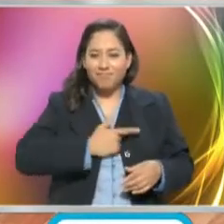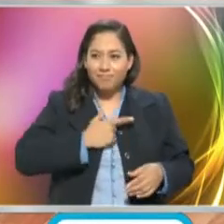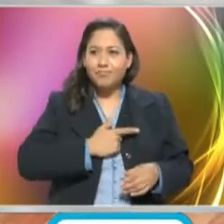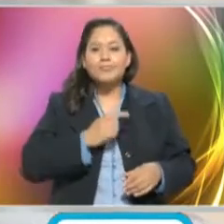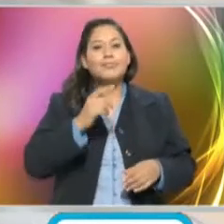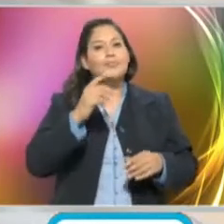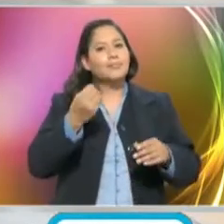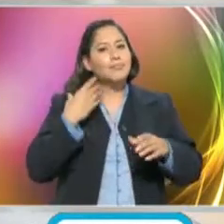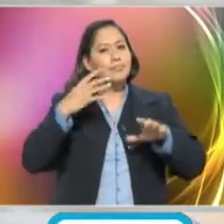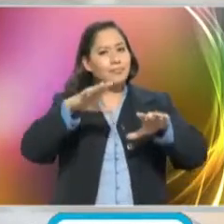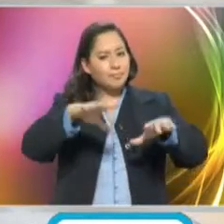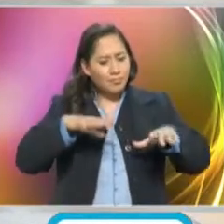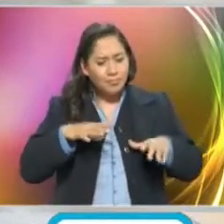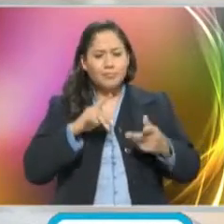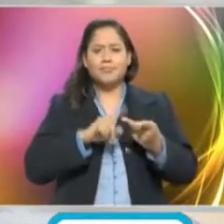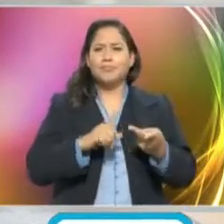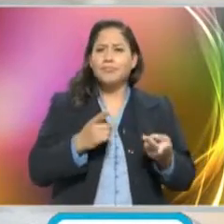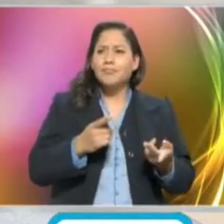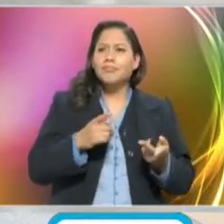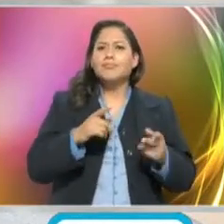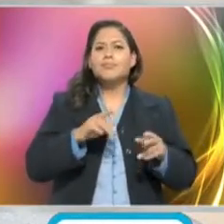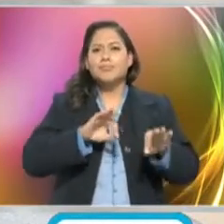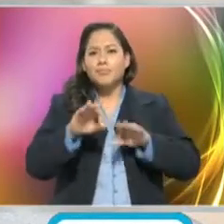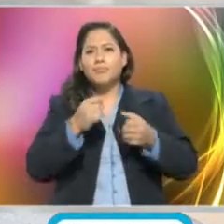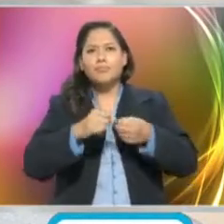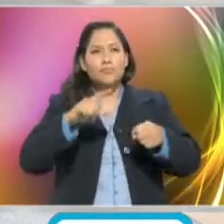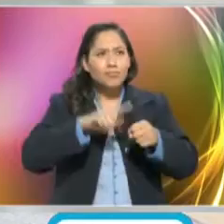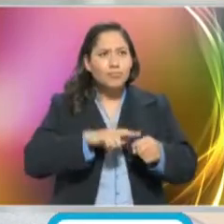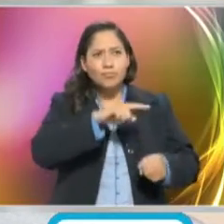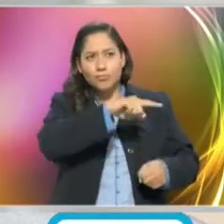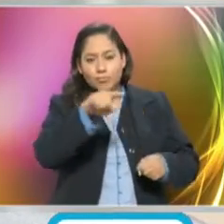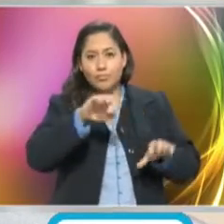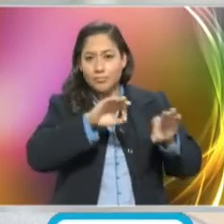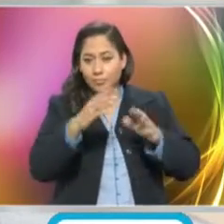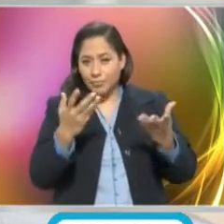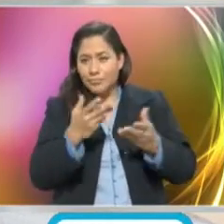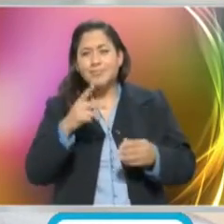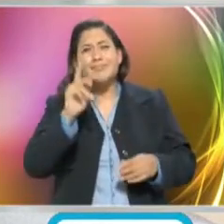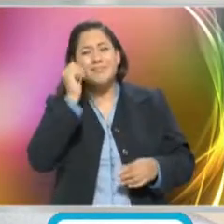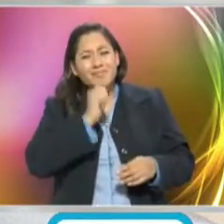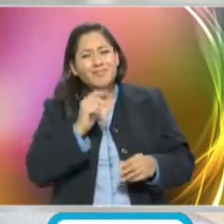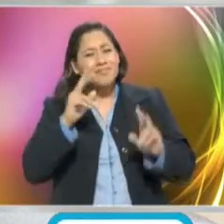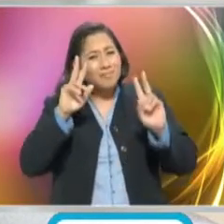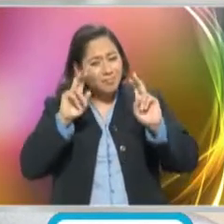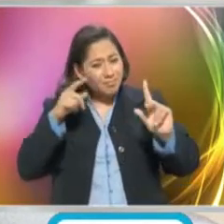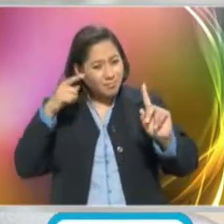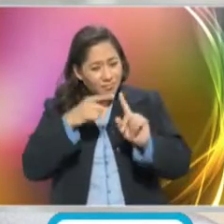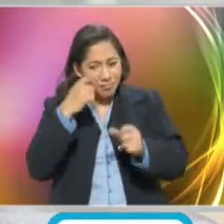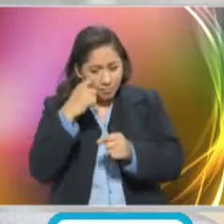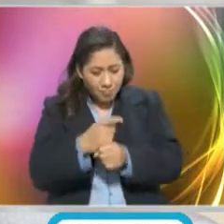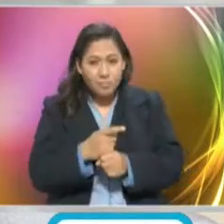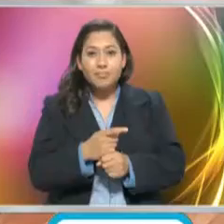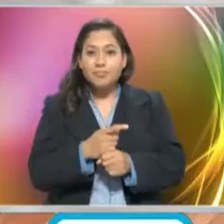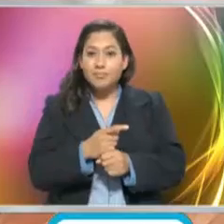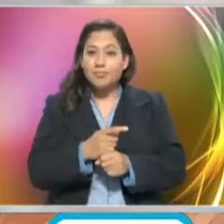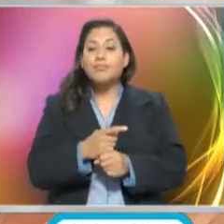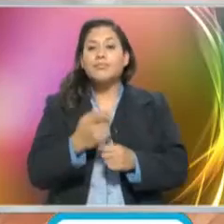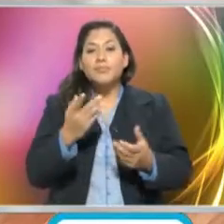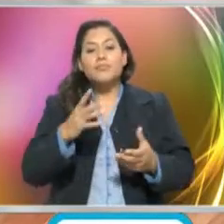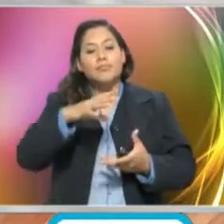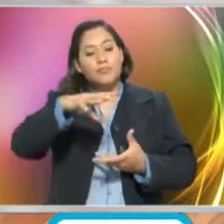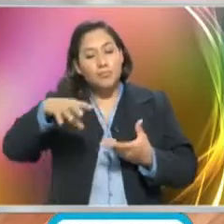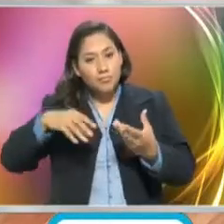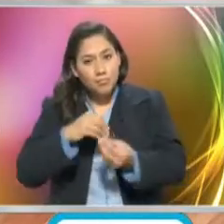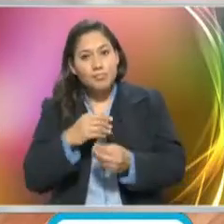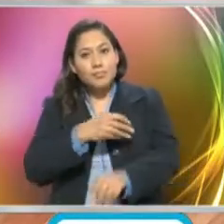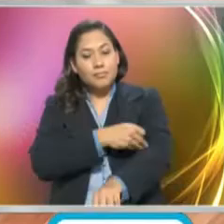cabo en eventos, en la labor social que ustedes desempeñan, pero siempre es como el tema principal, el tema central, ¿no? La